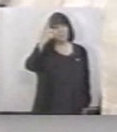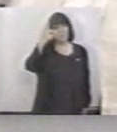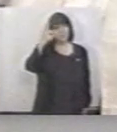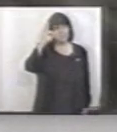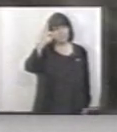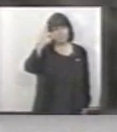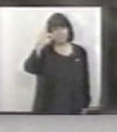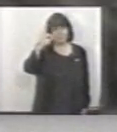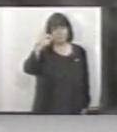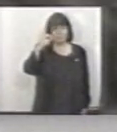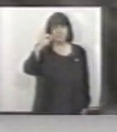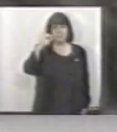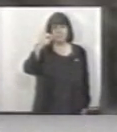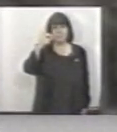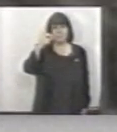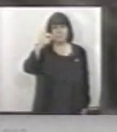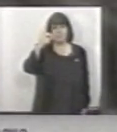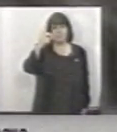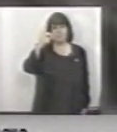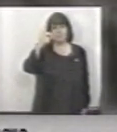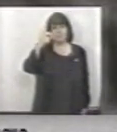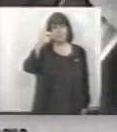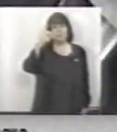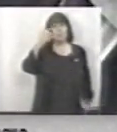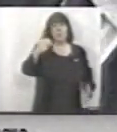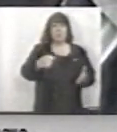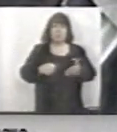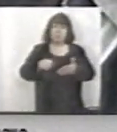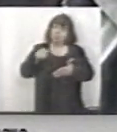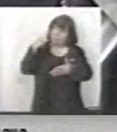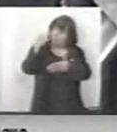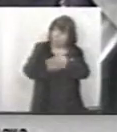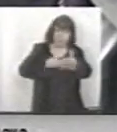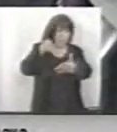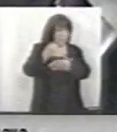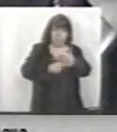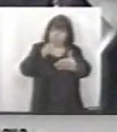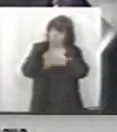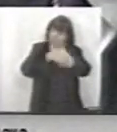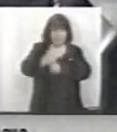Oh, great.